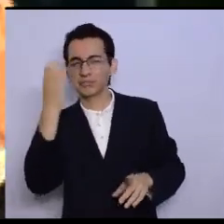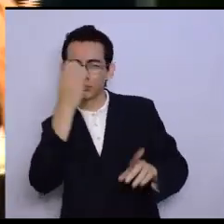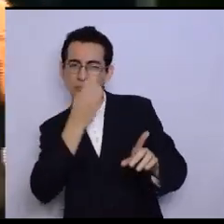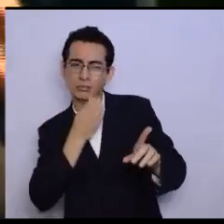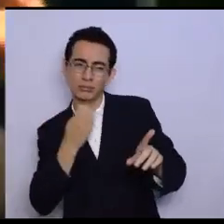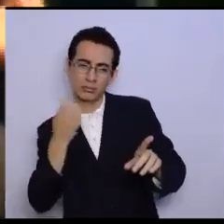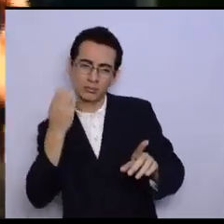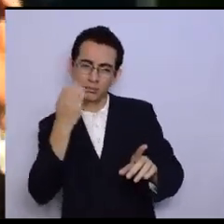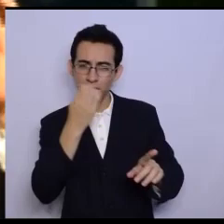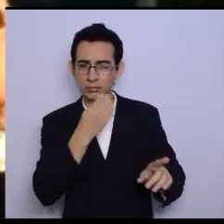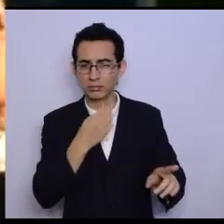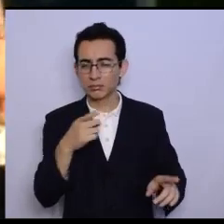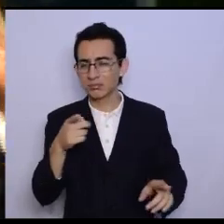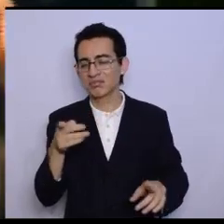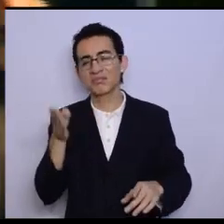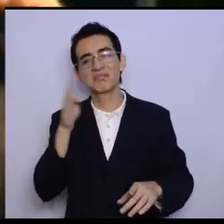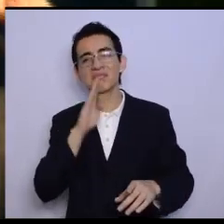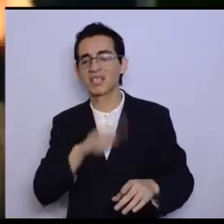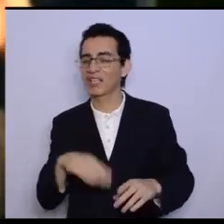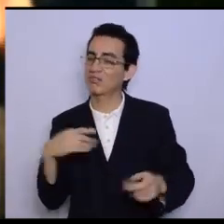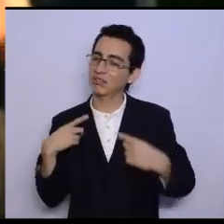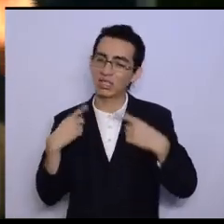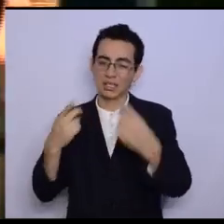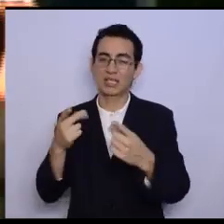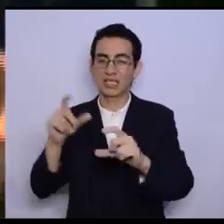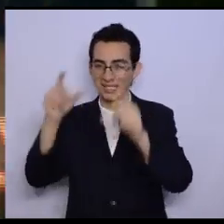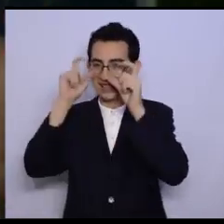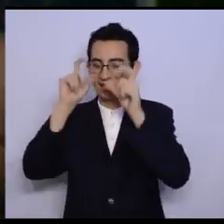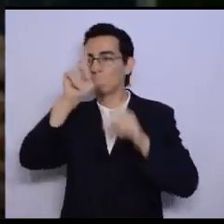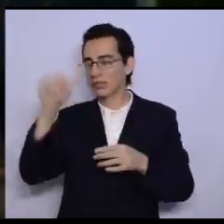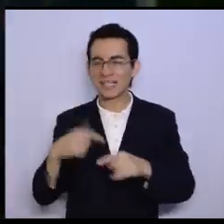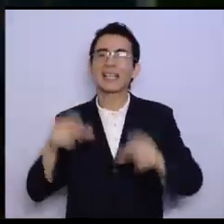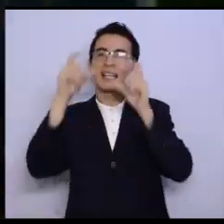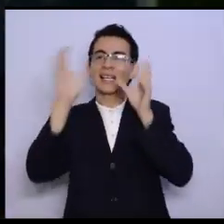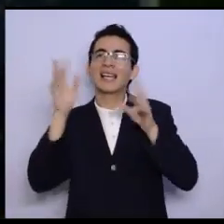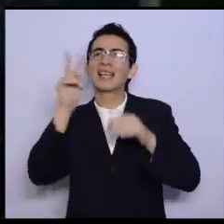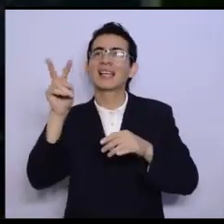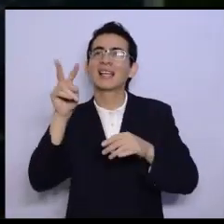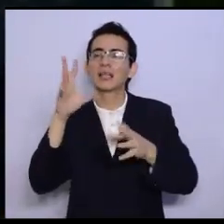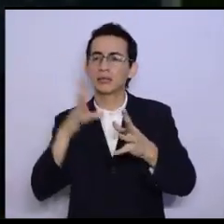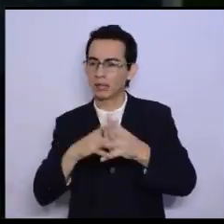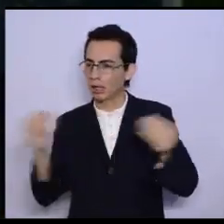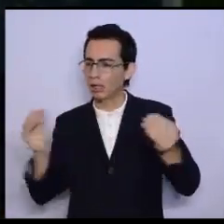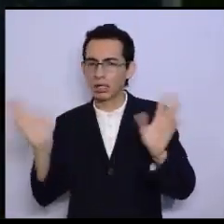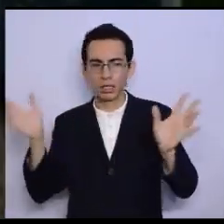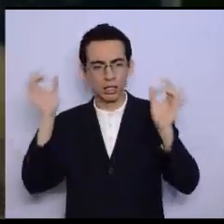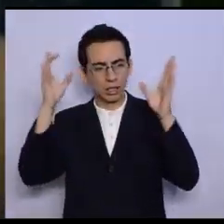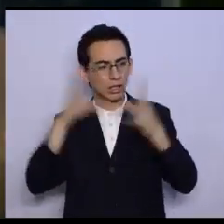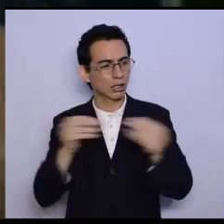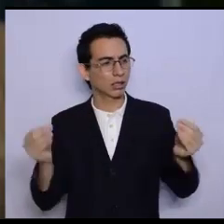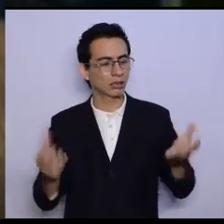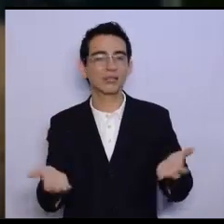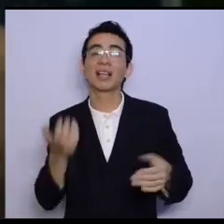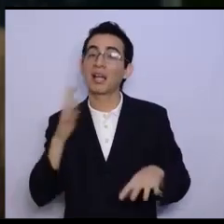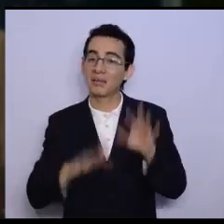estás mal, te vamos a adaptar unos lentes. Se los adaptan, ya ve bien y ya se le quitan los dolores de cabeza.